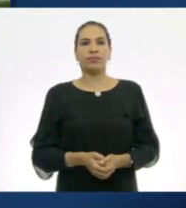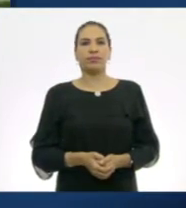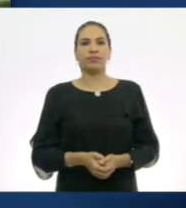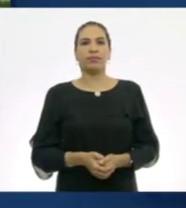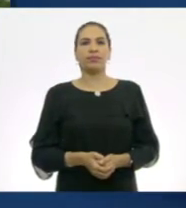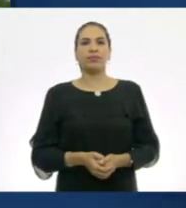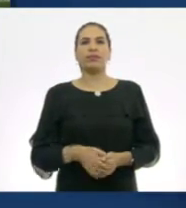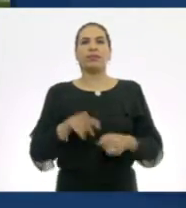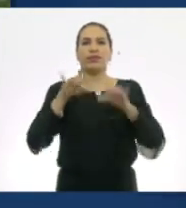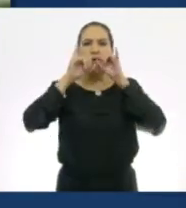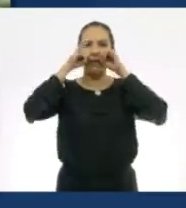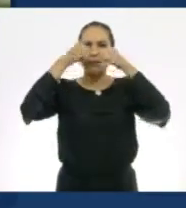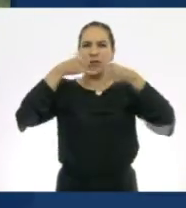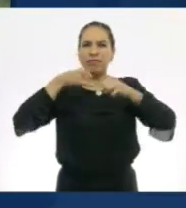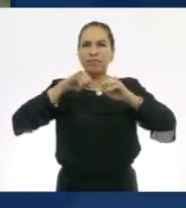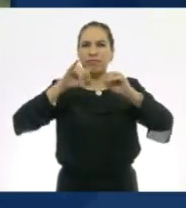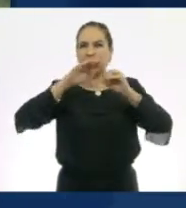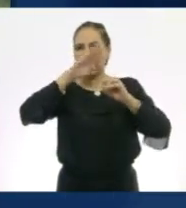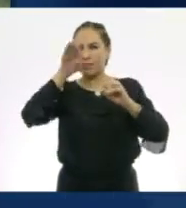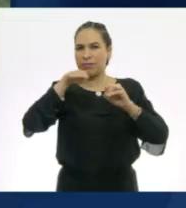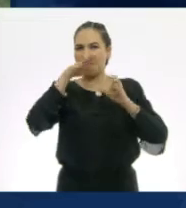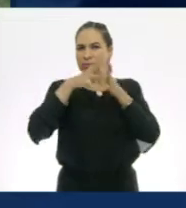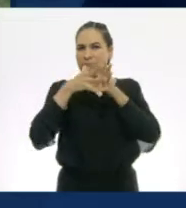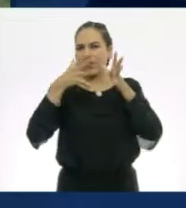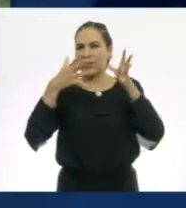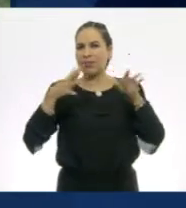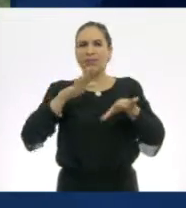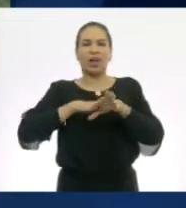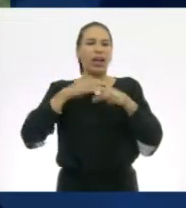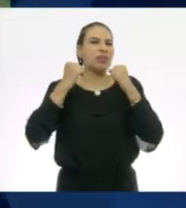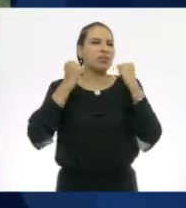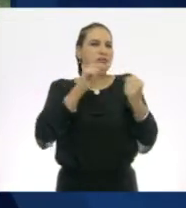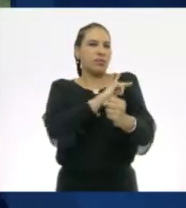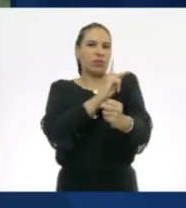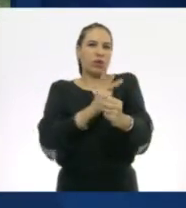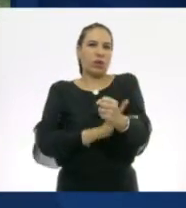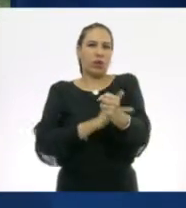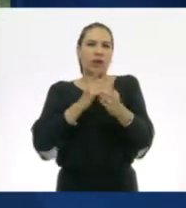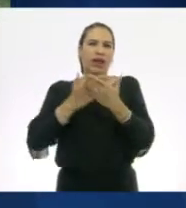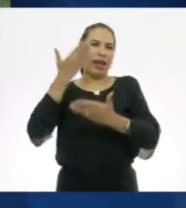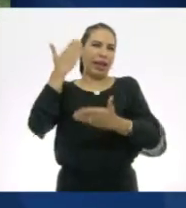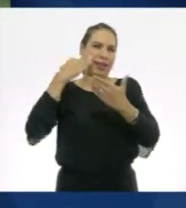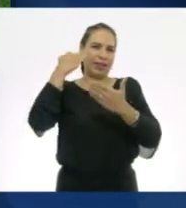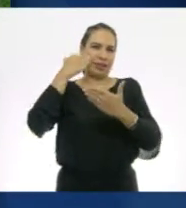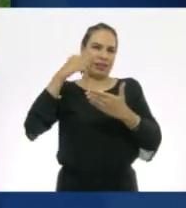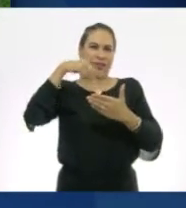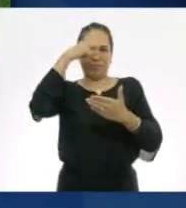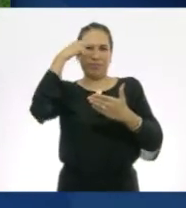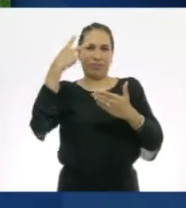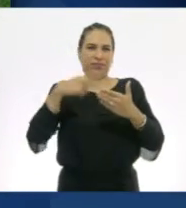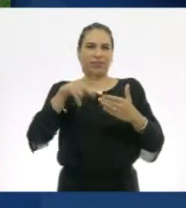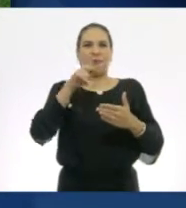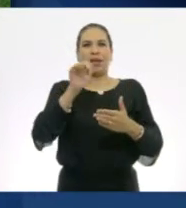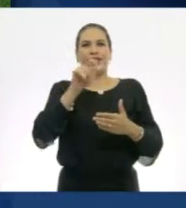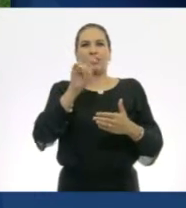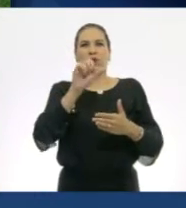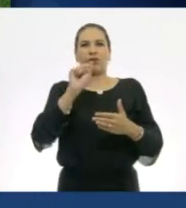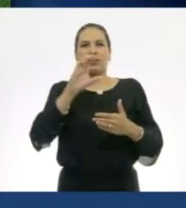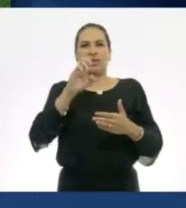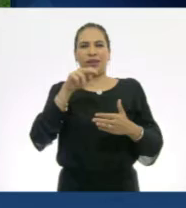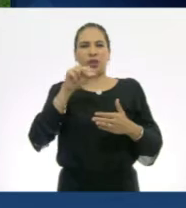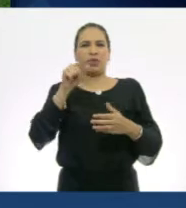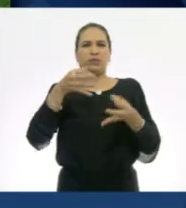Los mamuts eran sin duda los animales más poderosos del Pleistoceno mexicano. En su